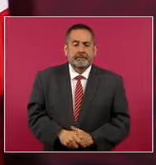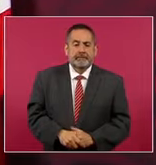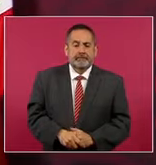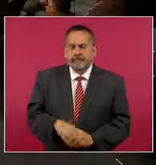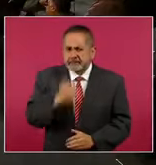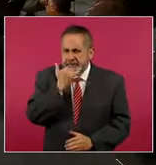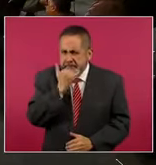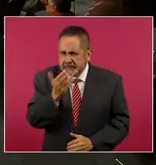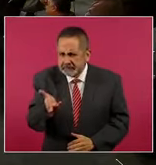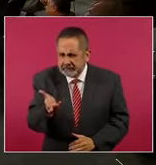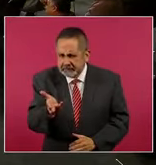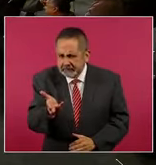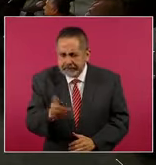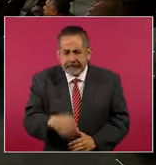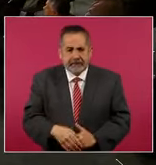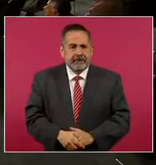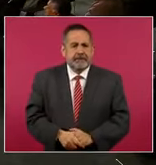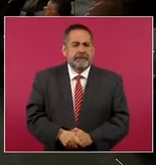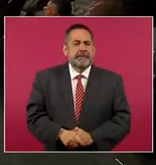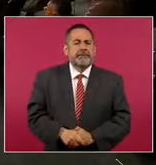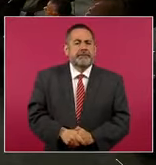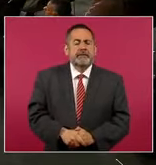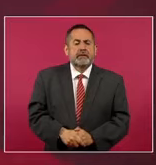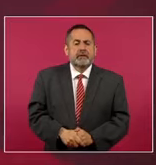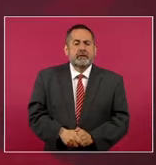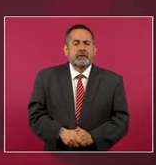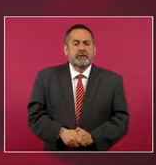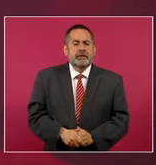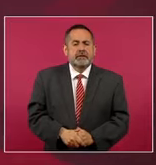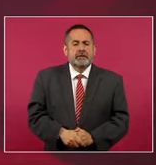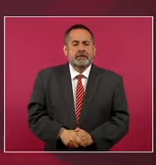¿Mande? ¿La mostraría su carta? No,